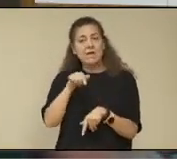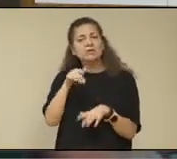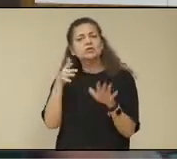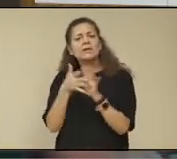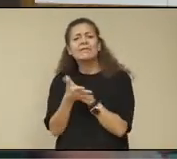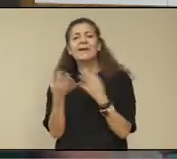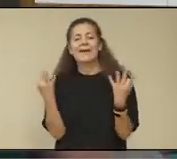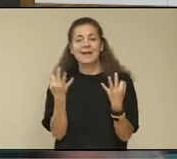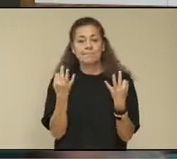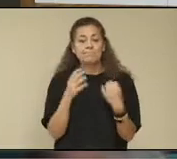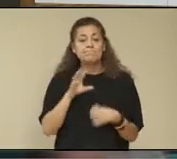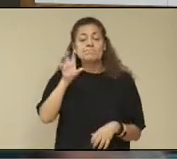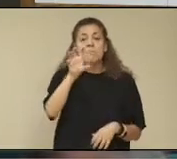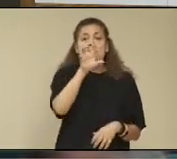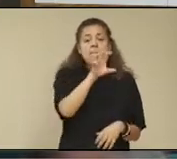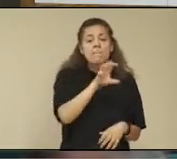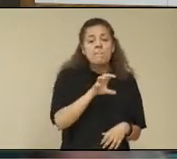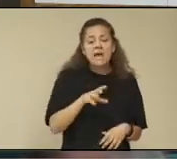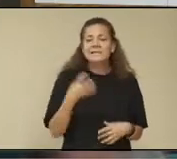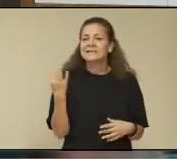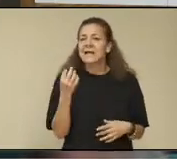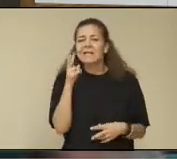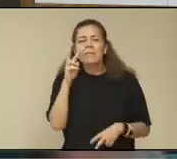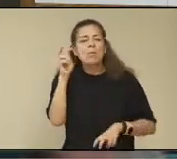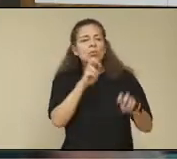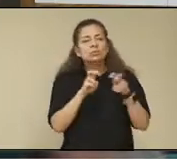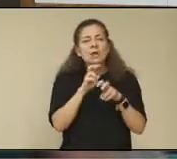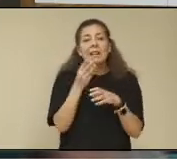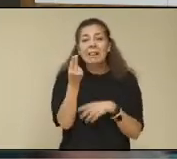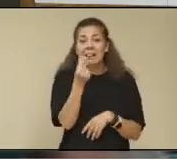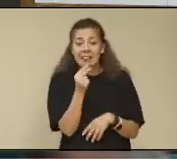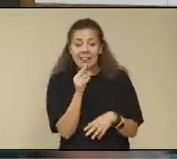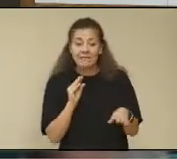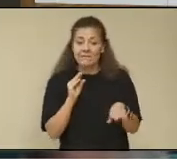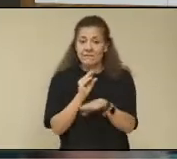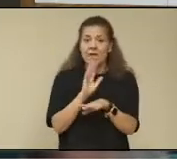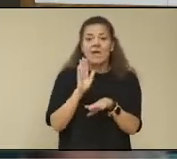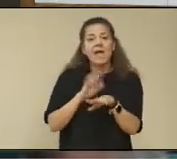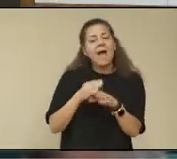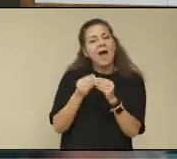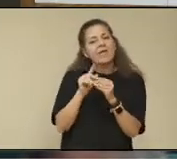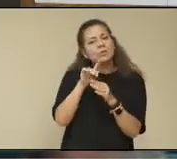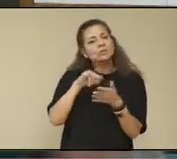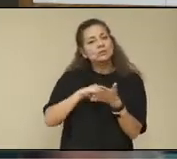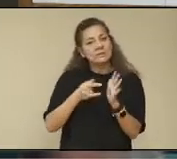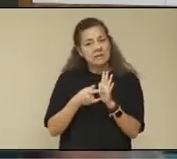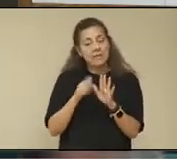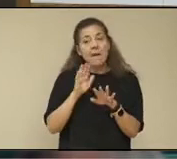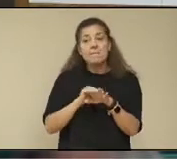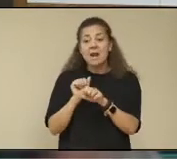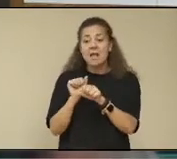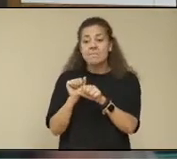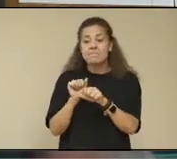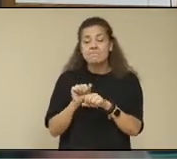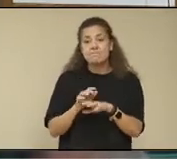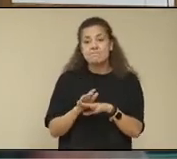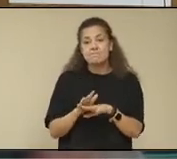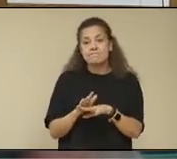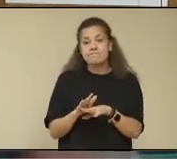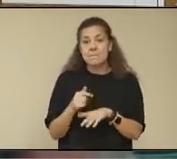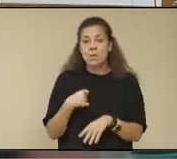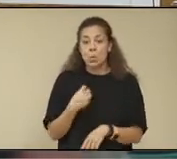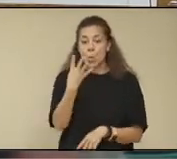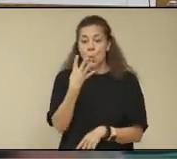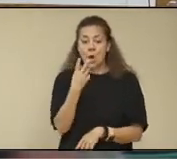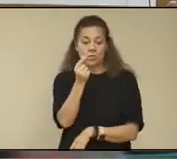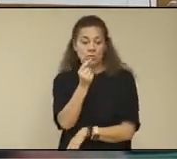que son los países los que deben buscar esa financiación y los que deben montar un sistema para poner 4